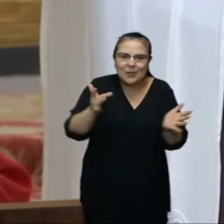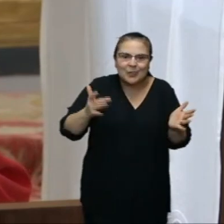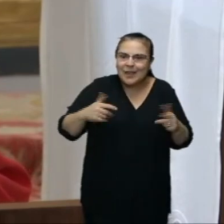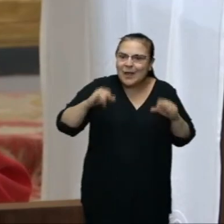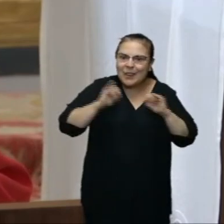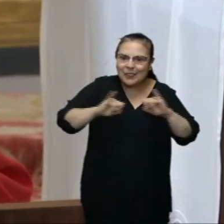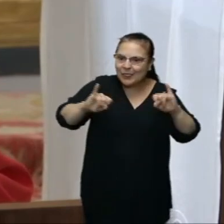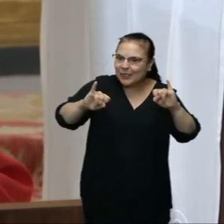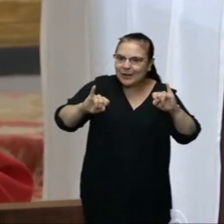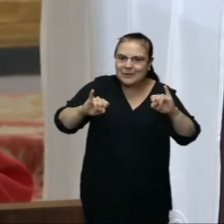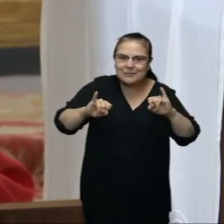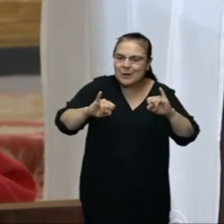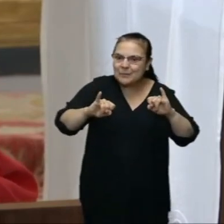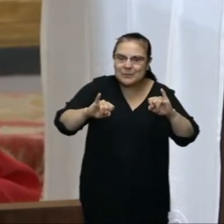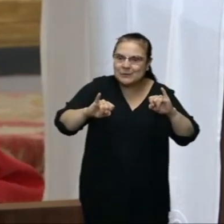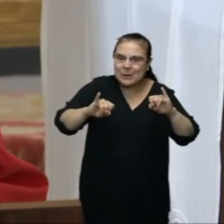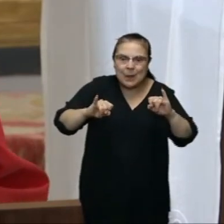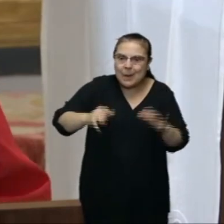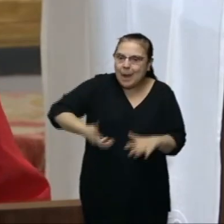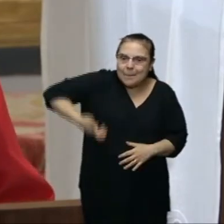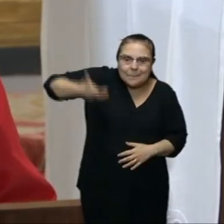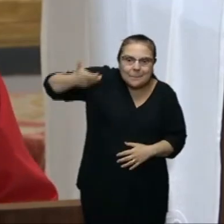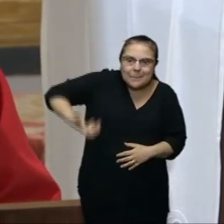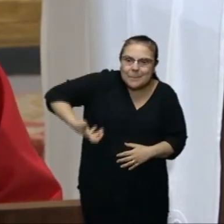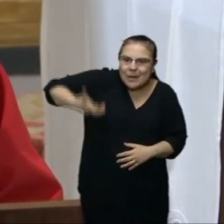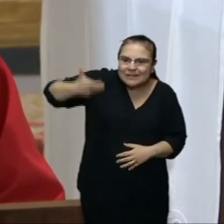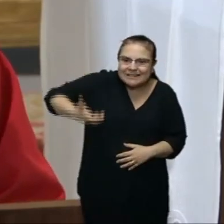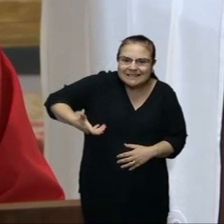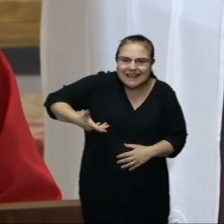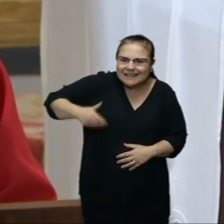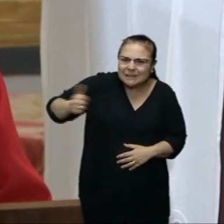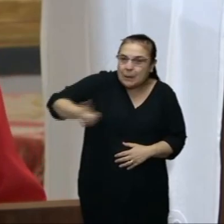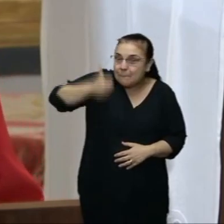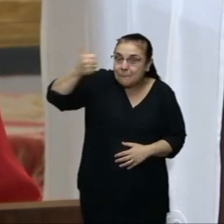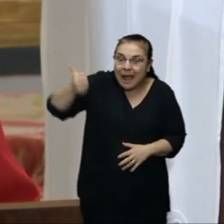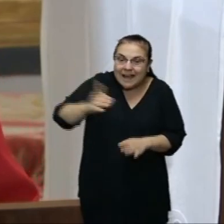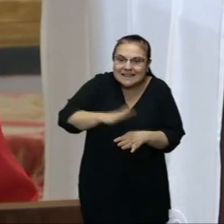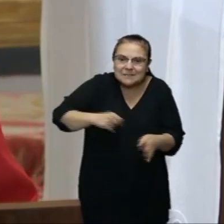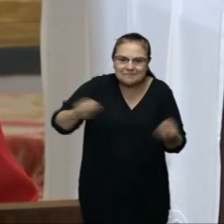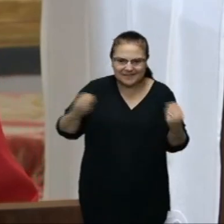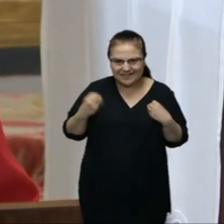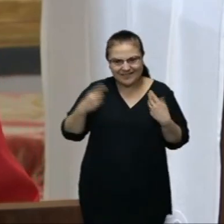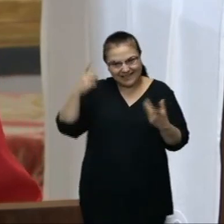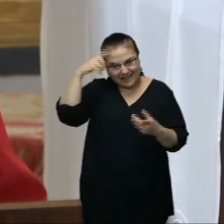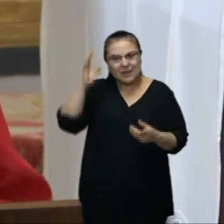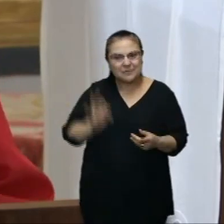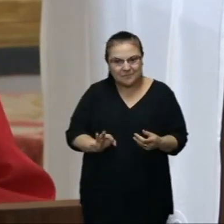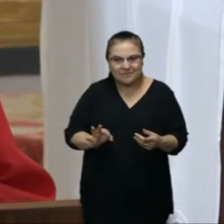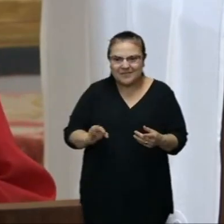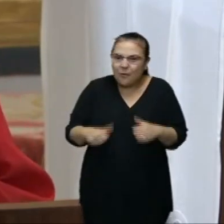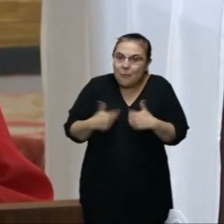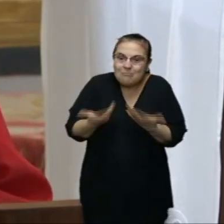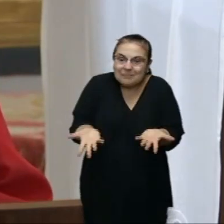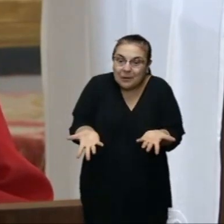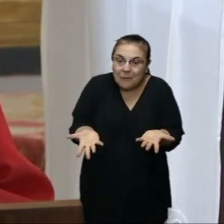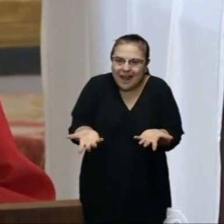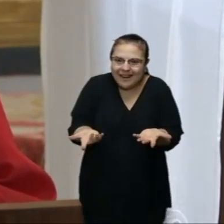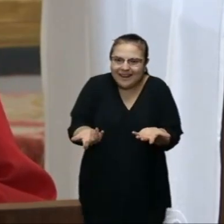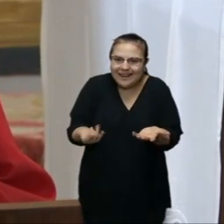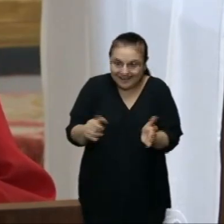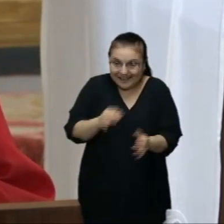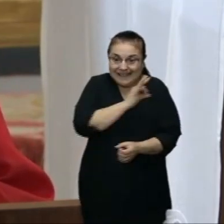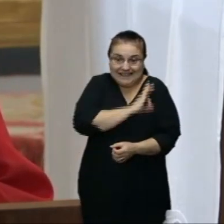celebramos el acontecimiento más importante para la vida del creyente, que es que el